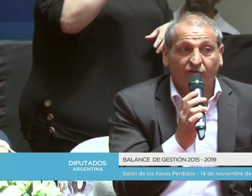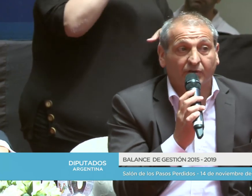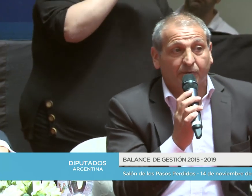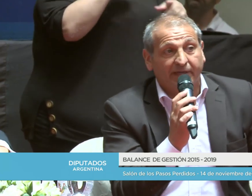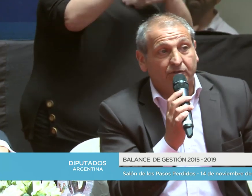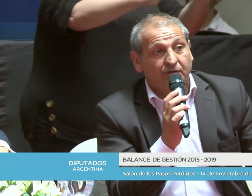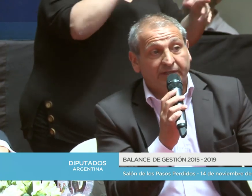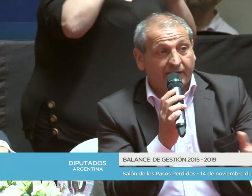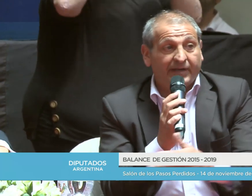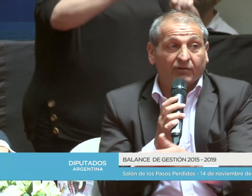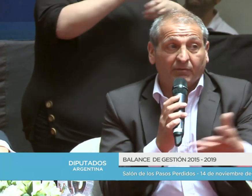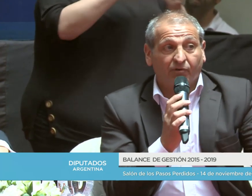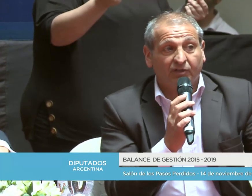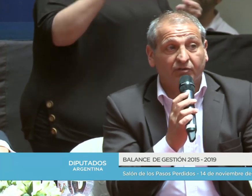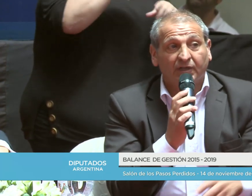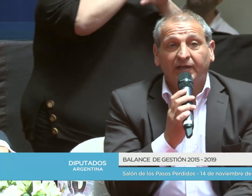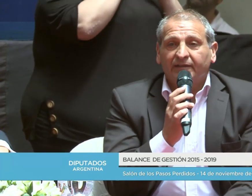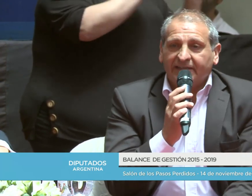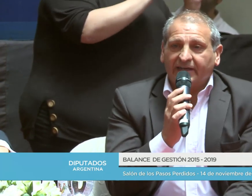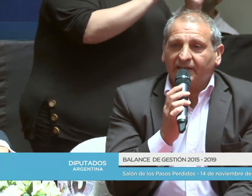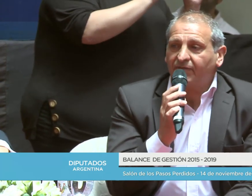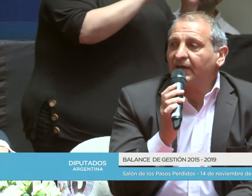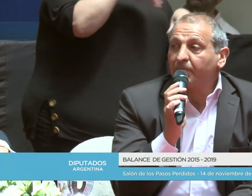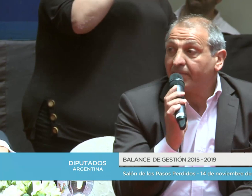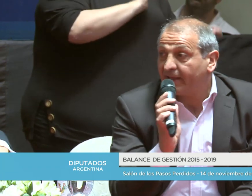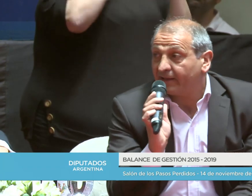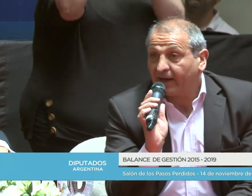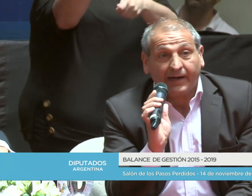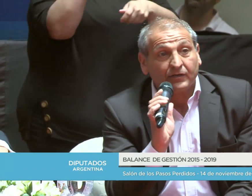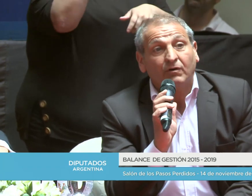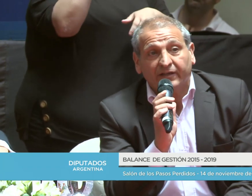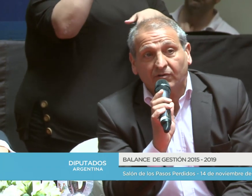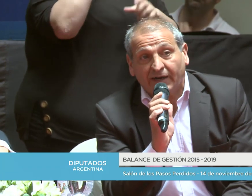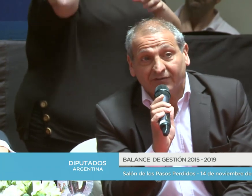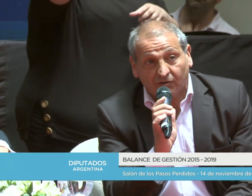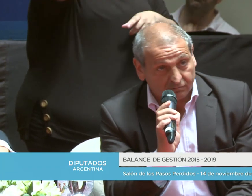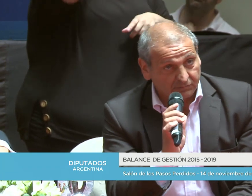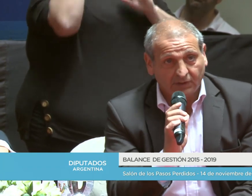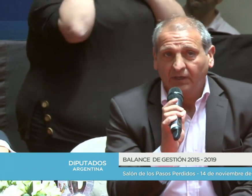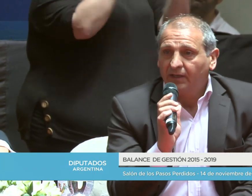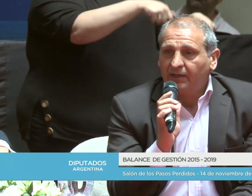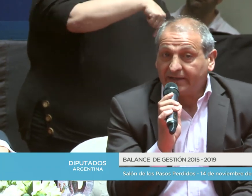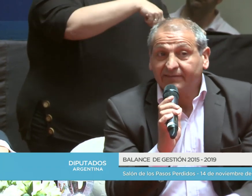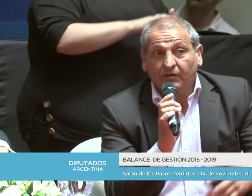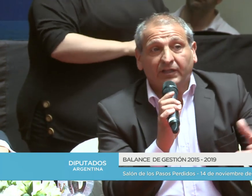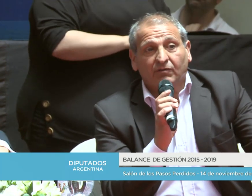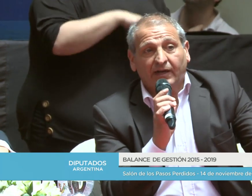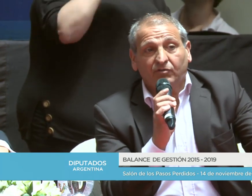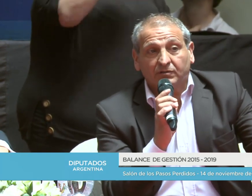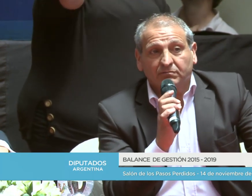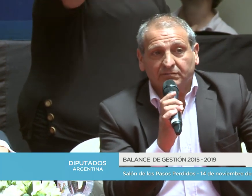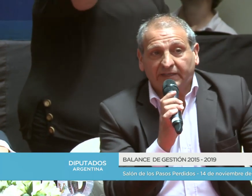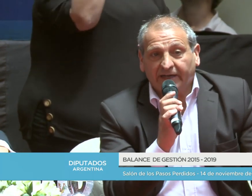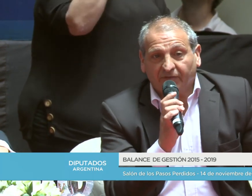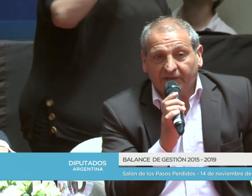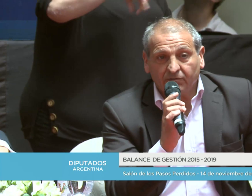terminar el proceso expropiatorio y que terminado ese proceso tenía que transferir la propiedad al Congreso de la Nación. y que ese Congreso de la